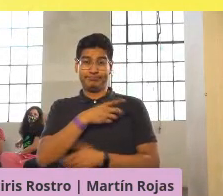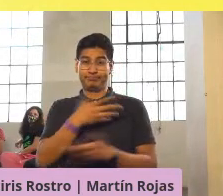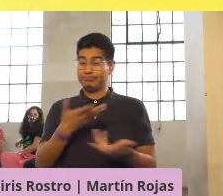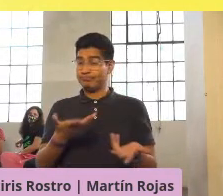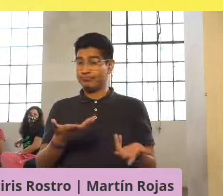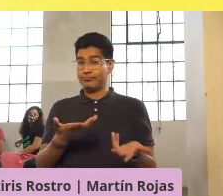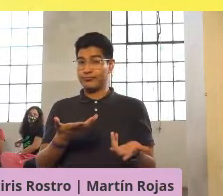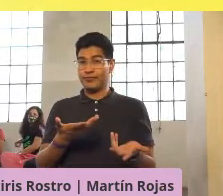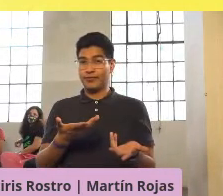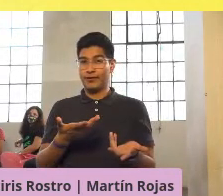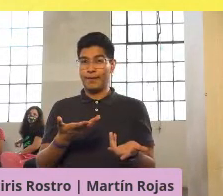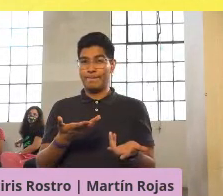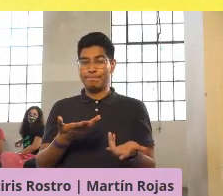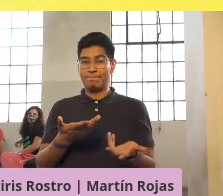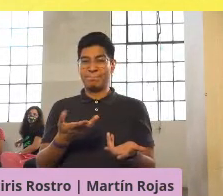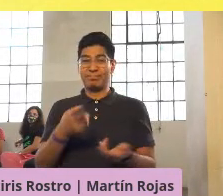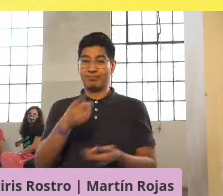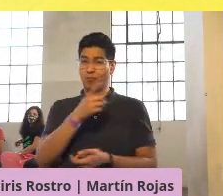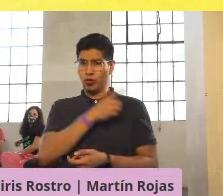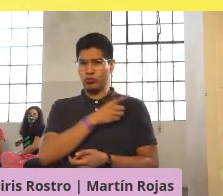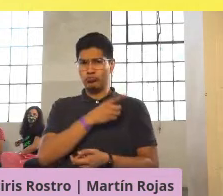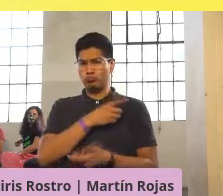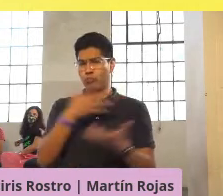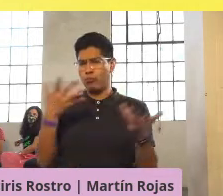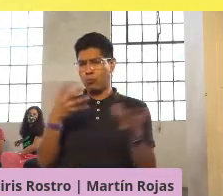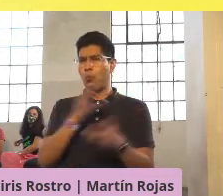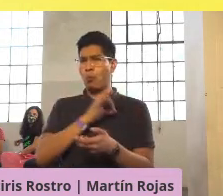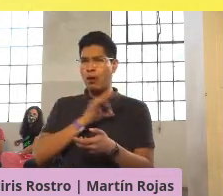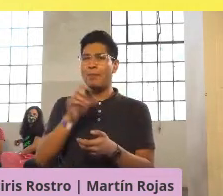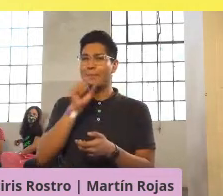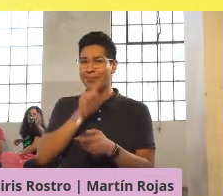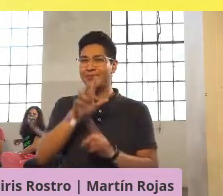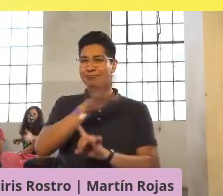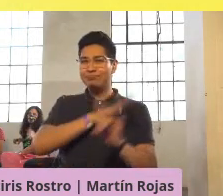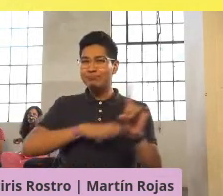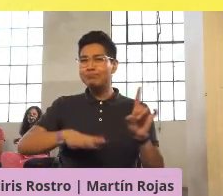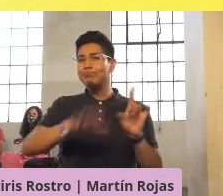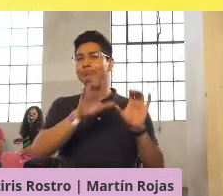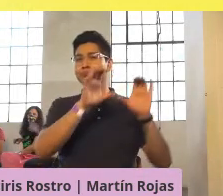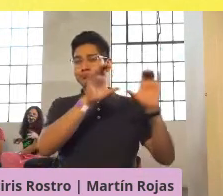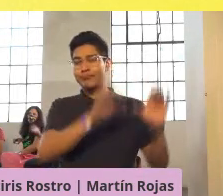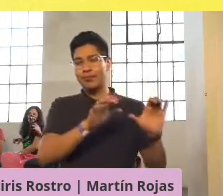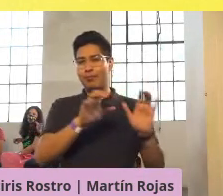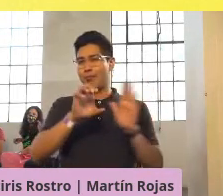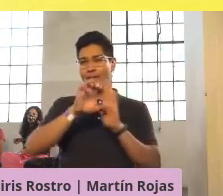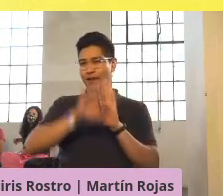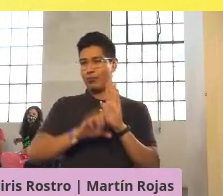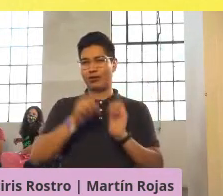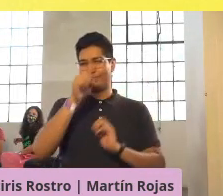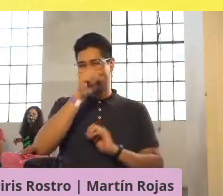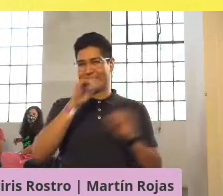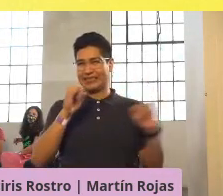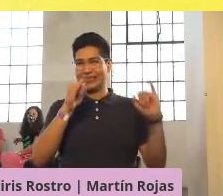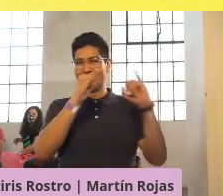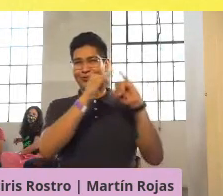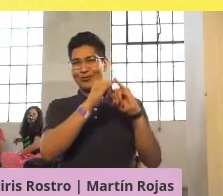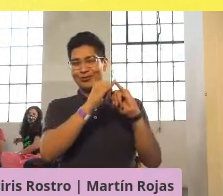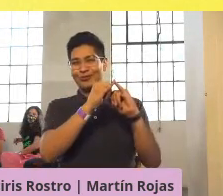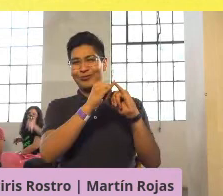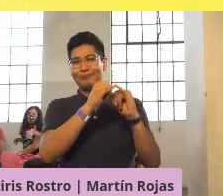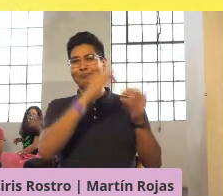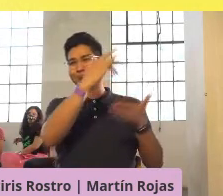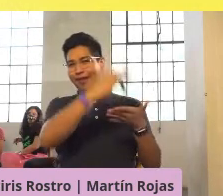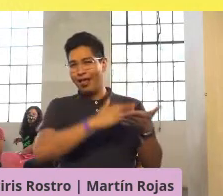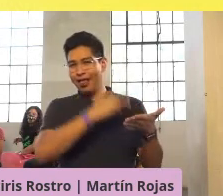top es ser autosustentable, ¿no? Y dejar de depender, y dejar como de depender de esas, de